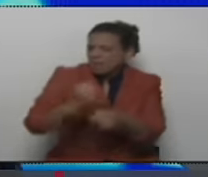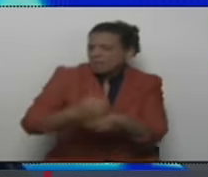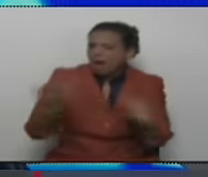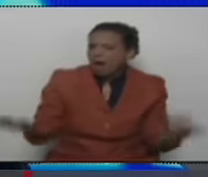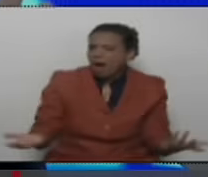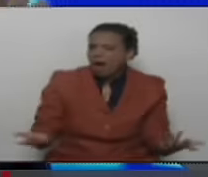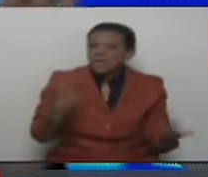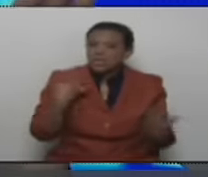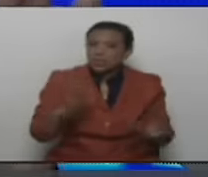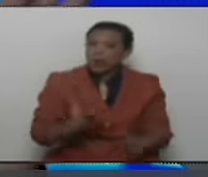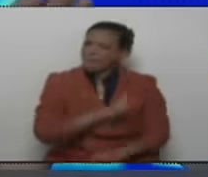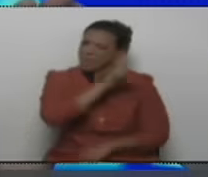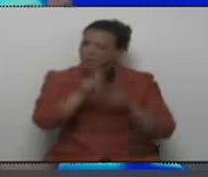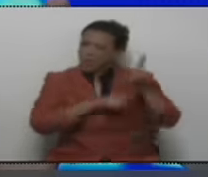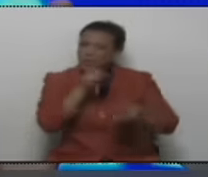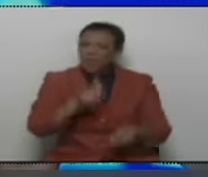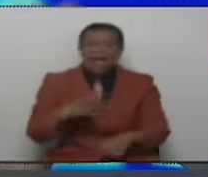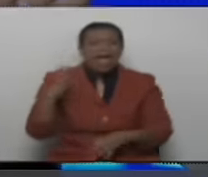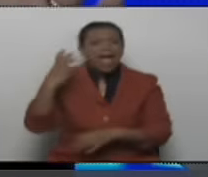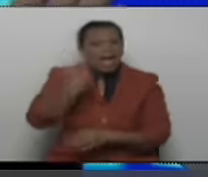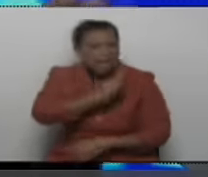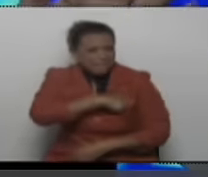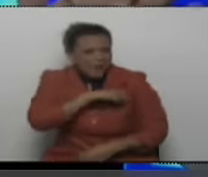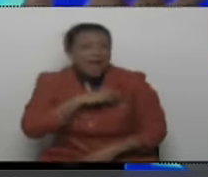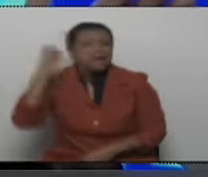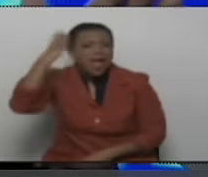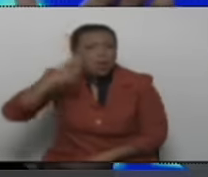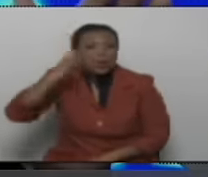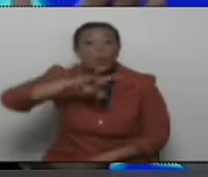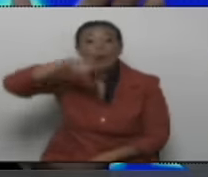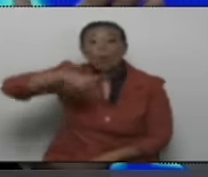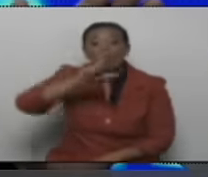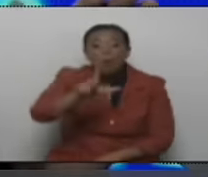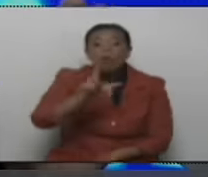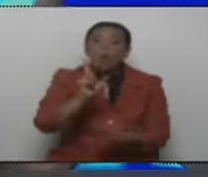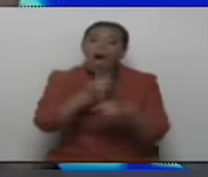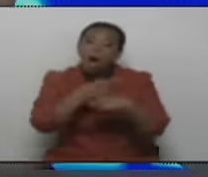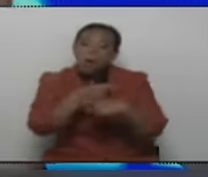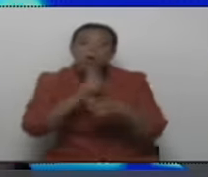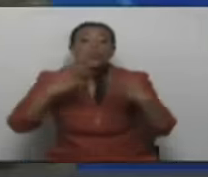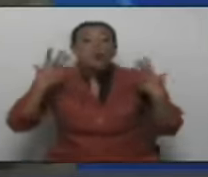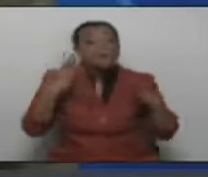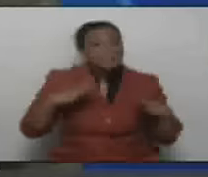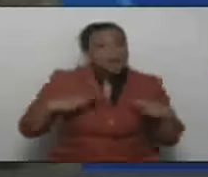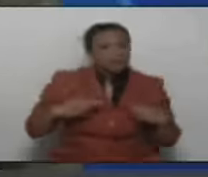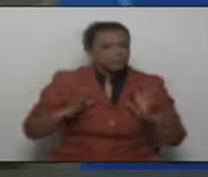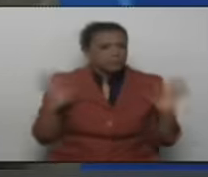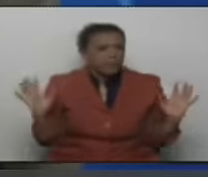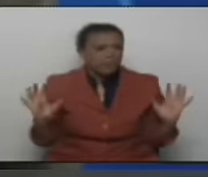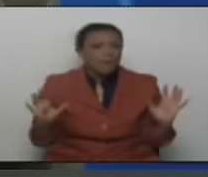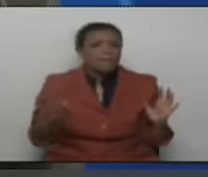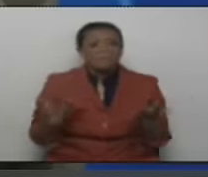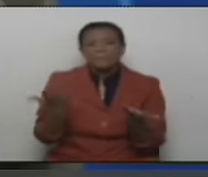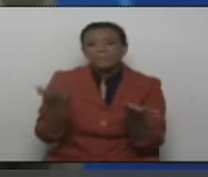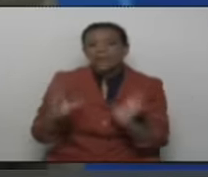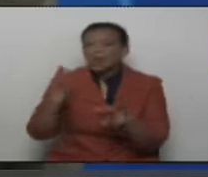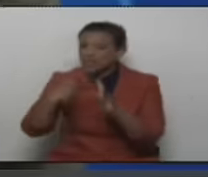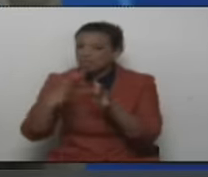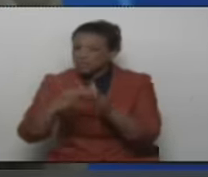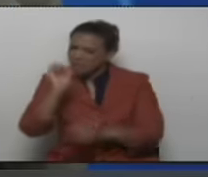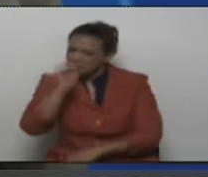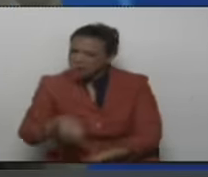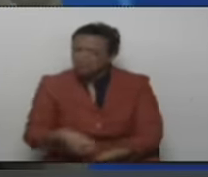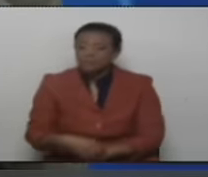Eso podemos preguntarlo en cualquier lugar. Ellos toman julio, parte de agosto. Lo cierto es que la denuncia, nosotros recibimos hace tiempo